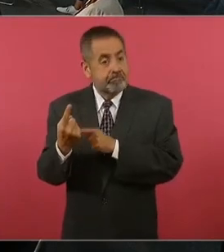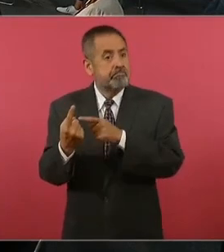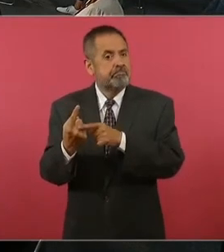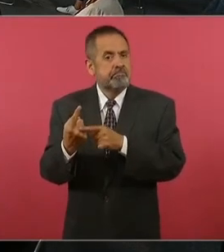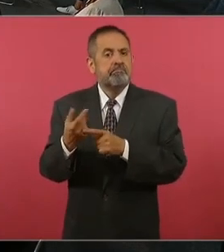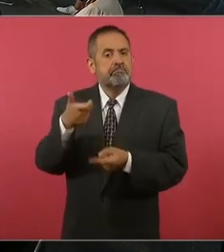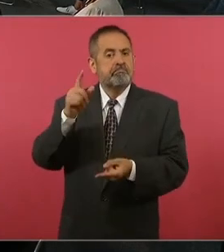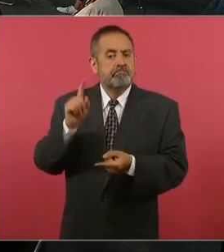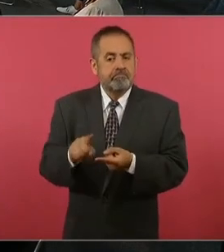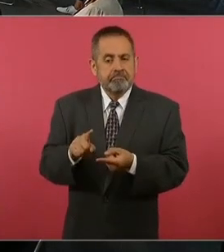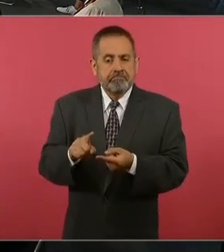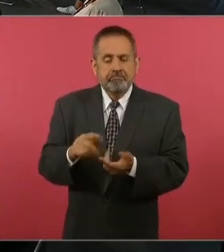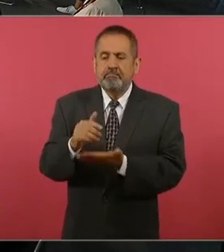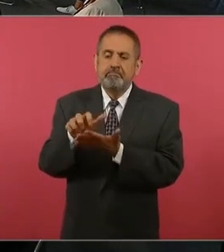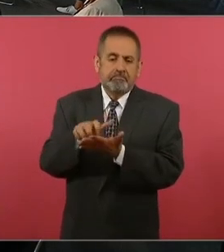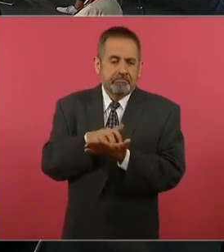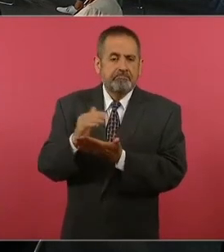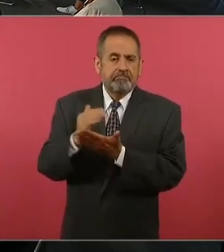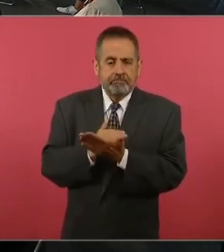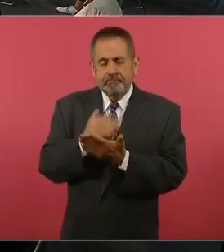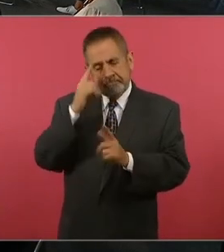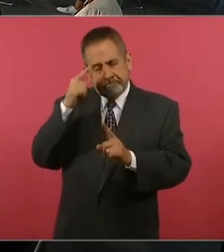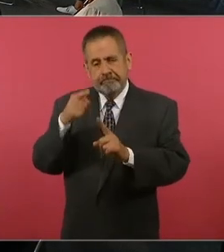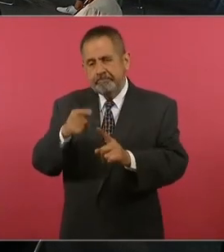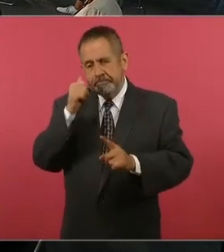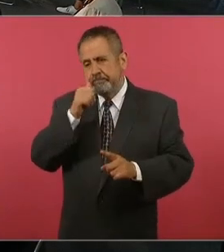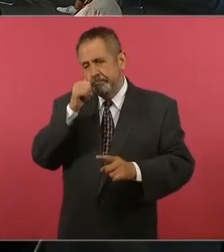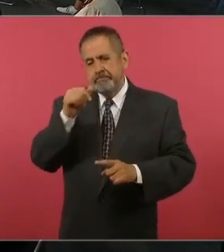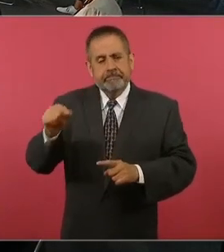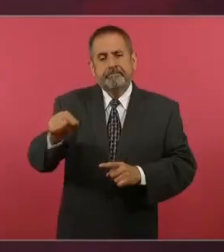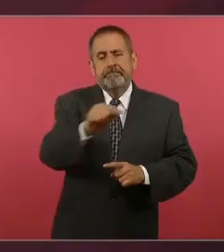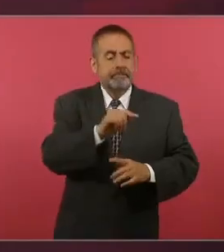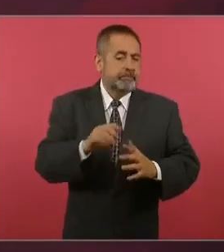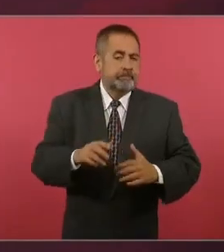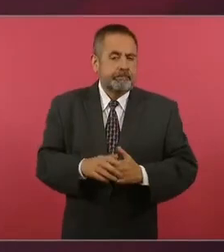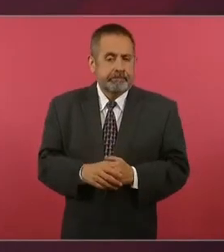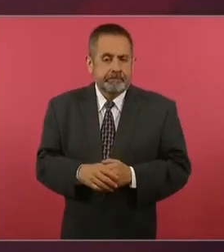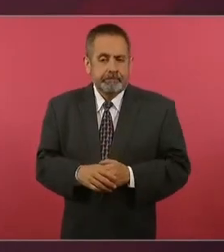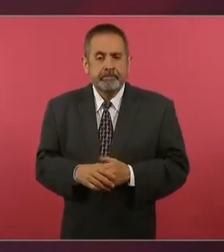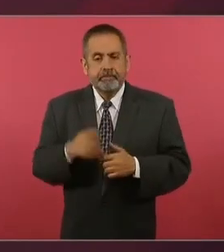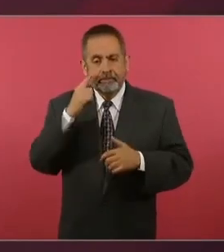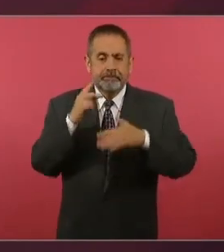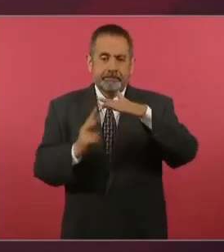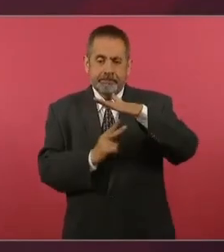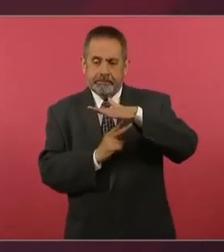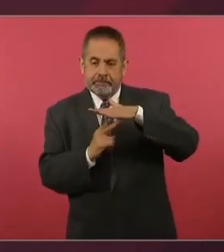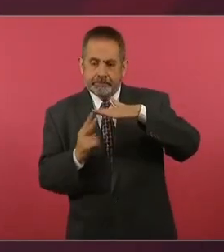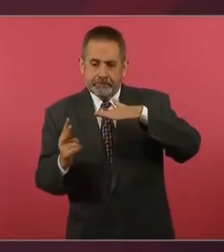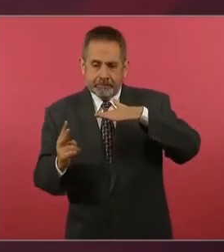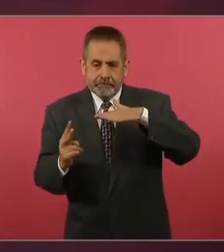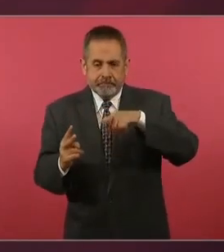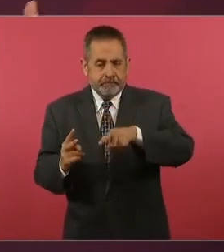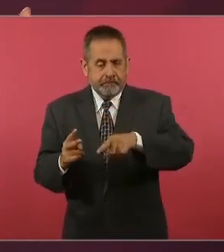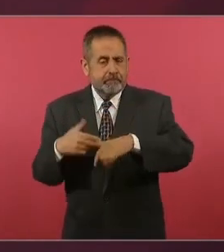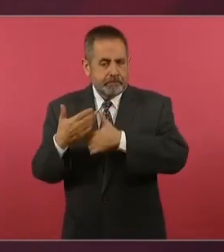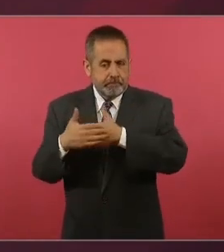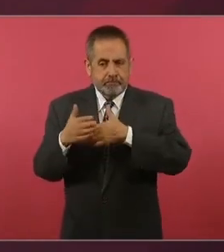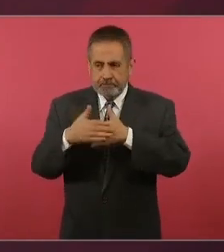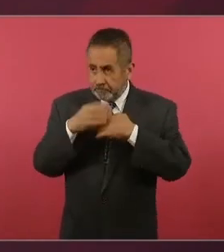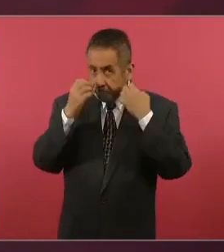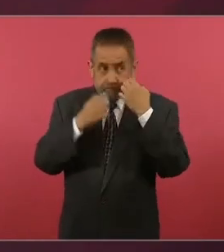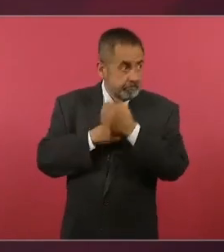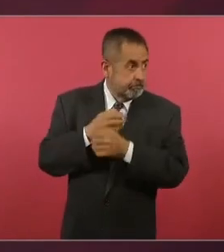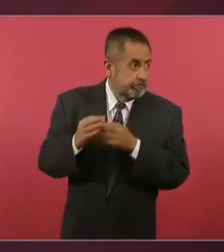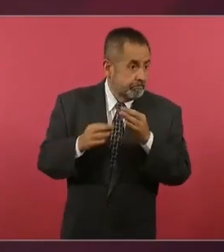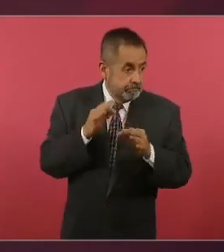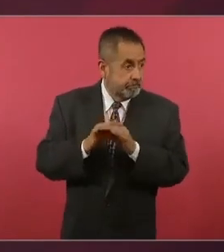y menor el costo de traslado. Ese es el objetivo en todos los sistemas. Y en el caso del trolebús, cuando tengamos ya este análisis,